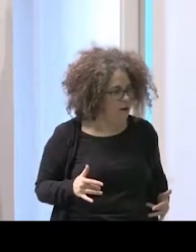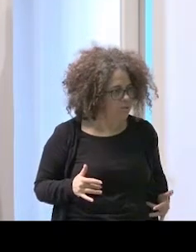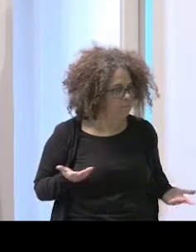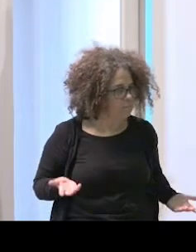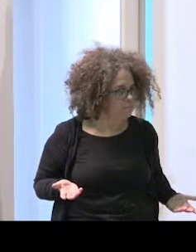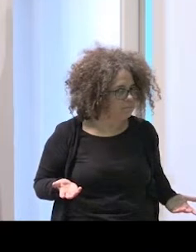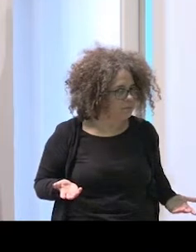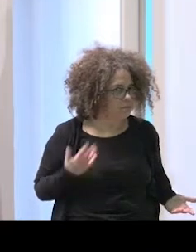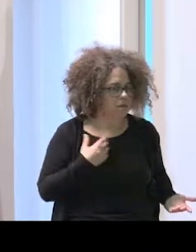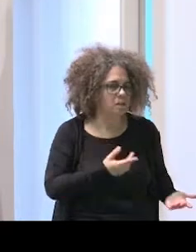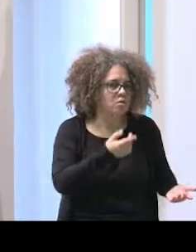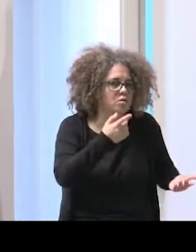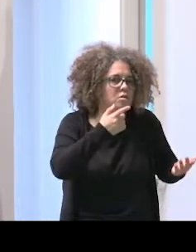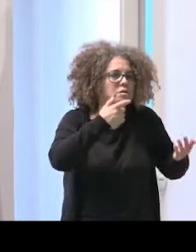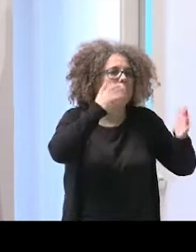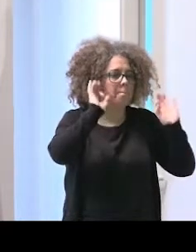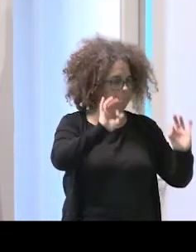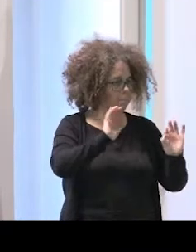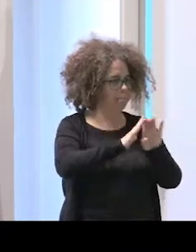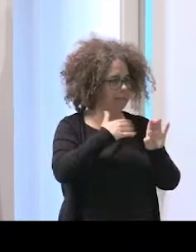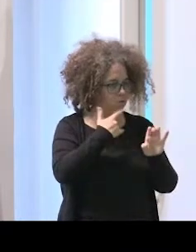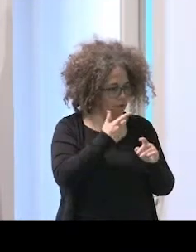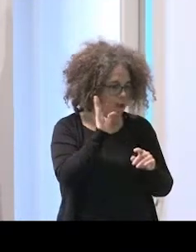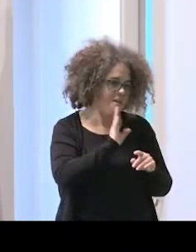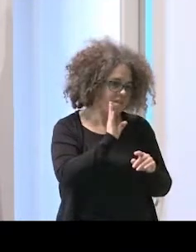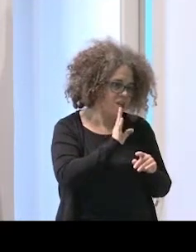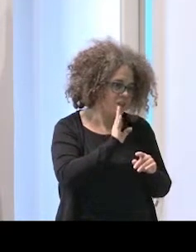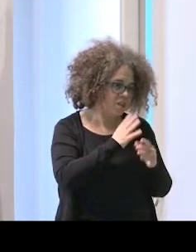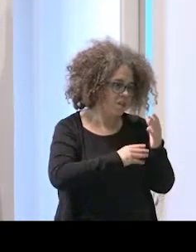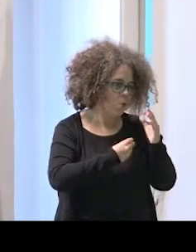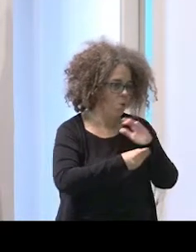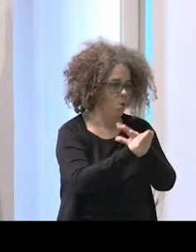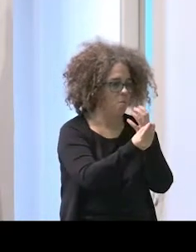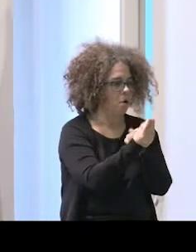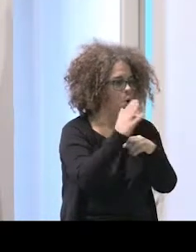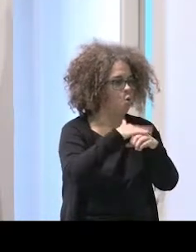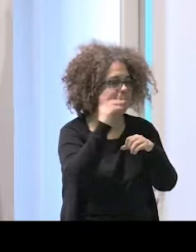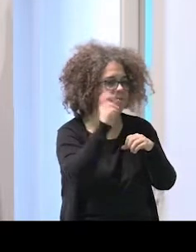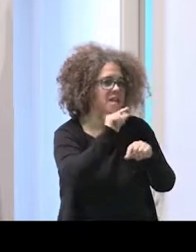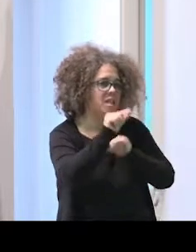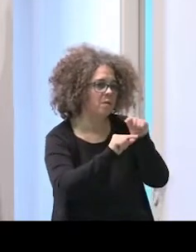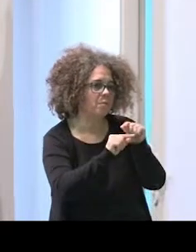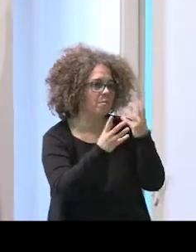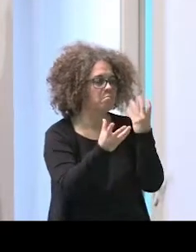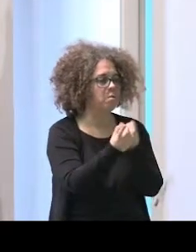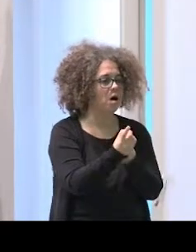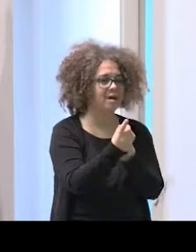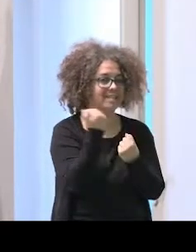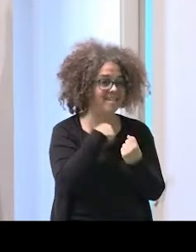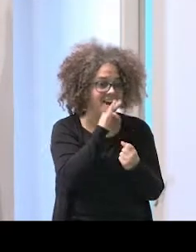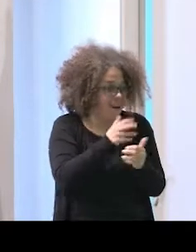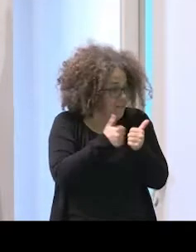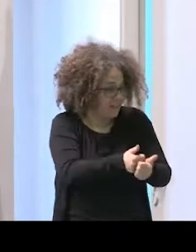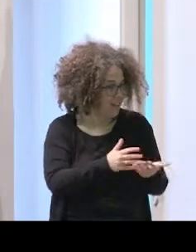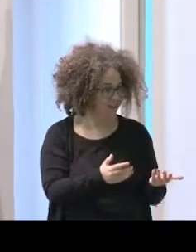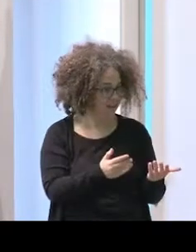el simple conocimiento de que tienes una infección congénita por citomegalovirus va a hacer que tengas un adecuado seguimiento de ese niño. Ese niño no